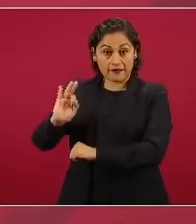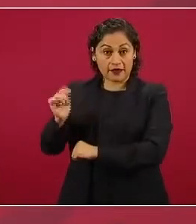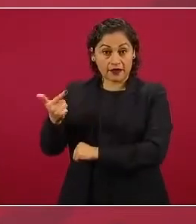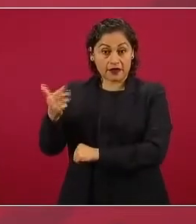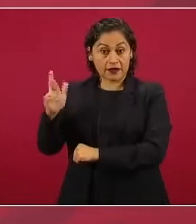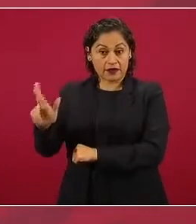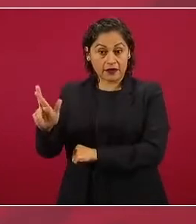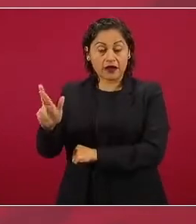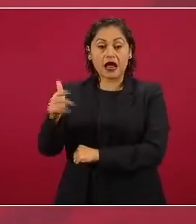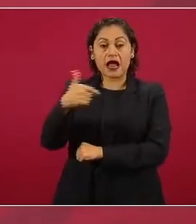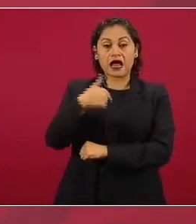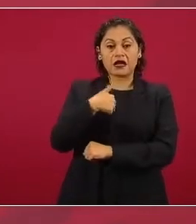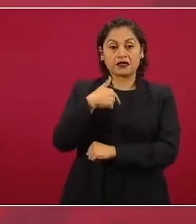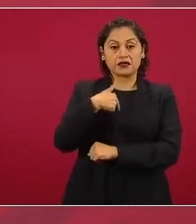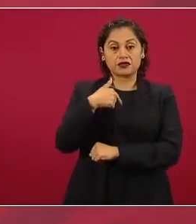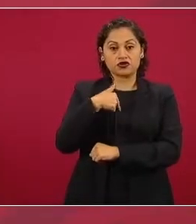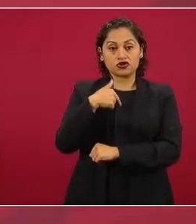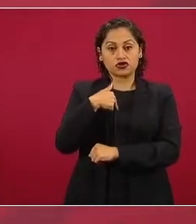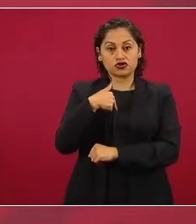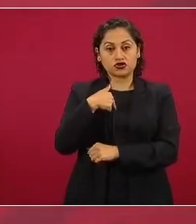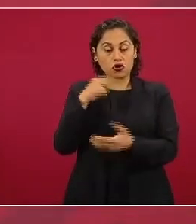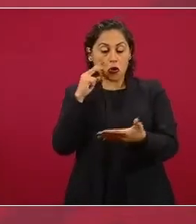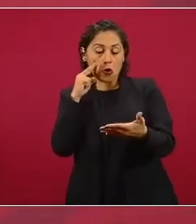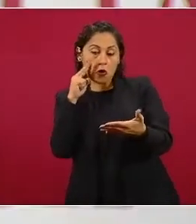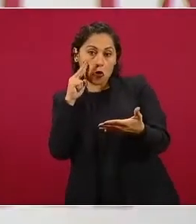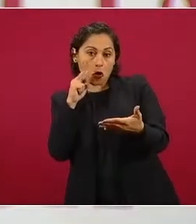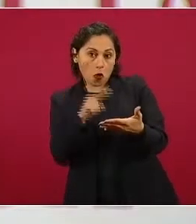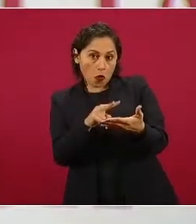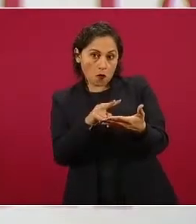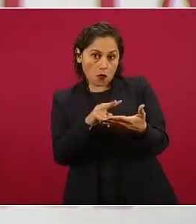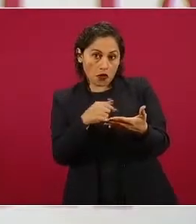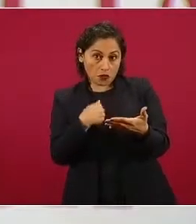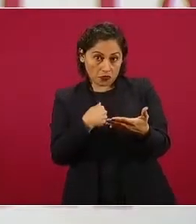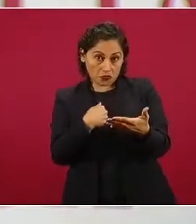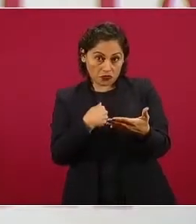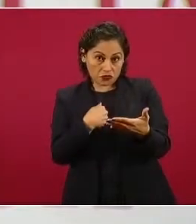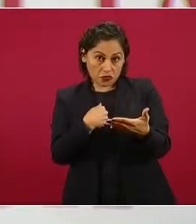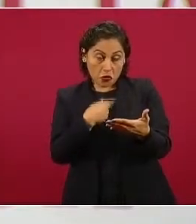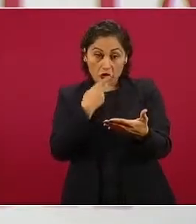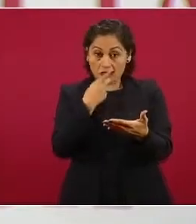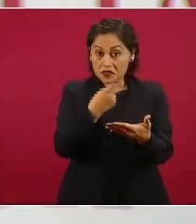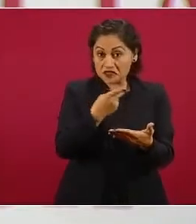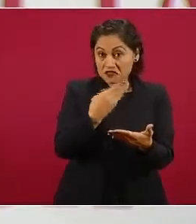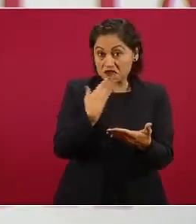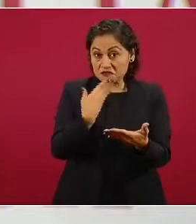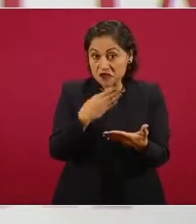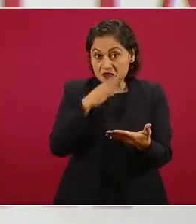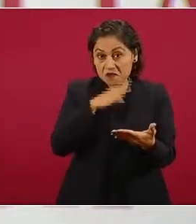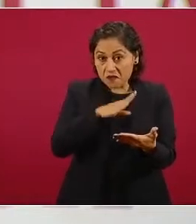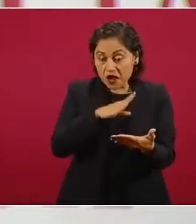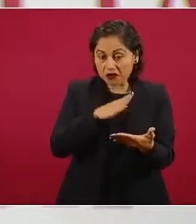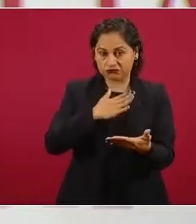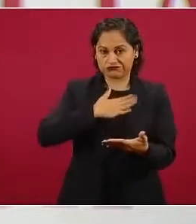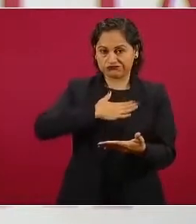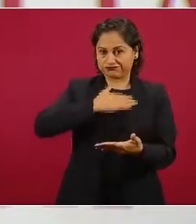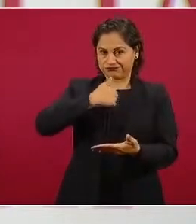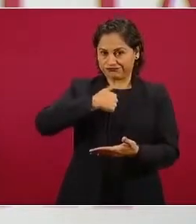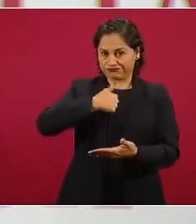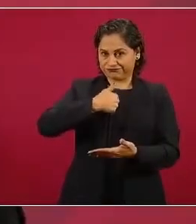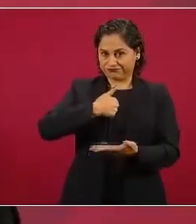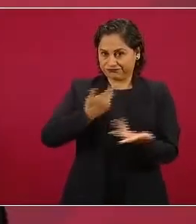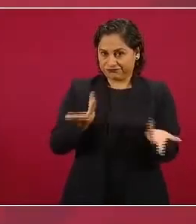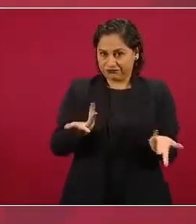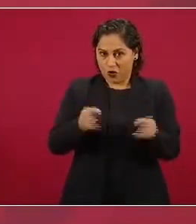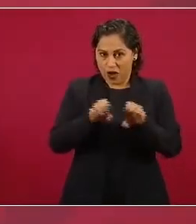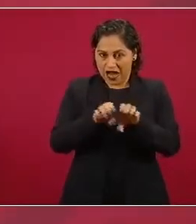yo no la puedo calificar. Primero, por razones legales. No le corresponde al Ejecutivo, y